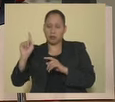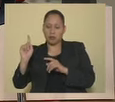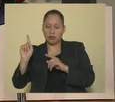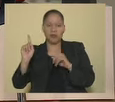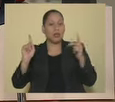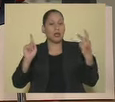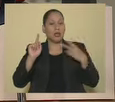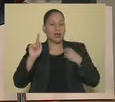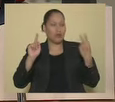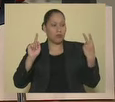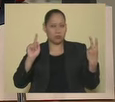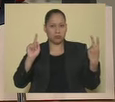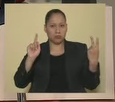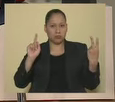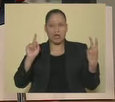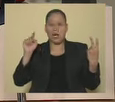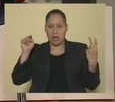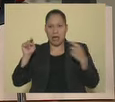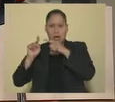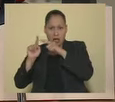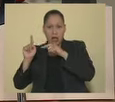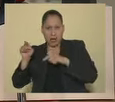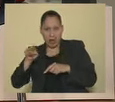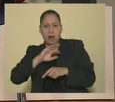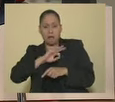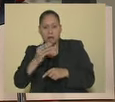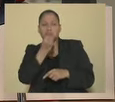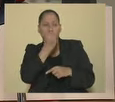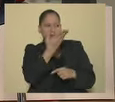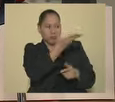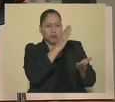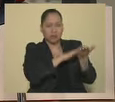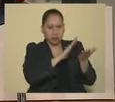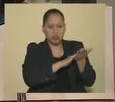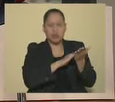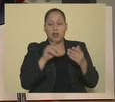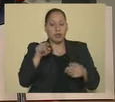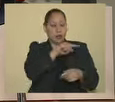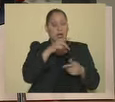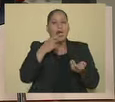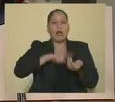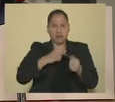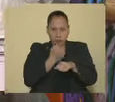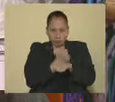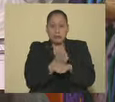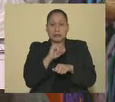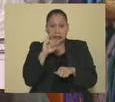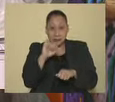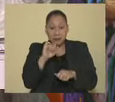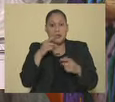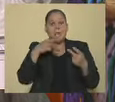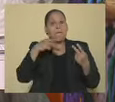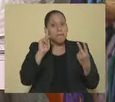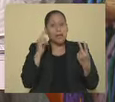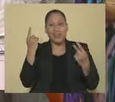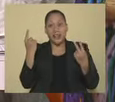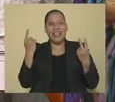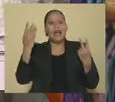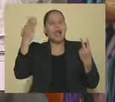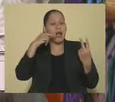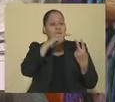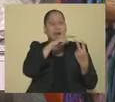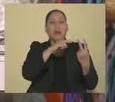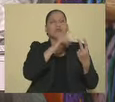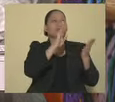tiene la acción para pedir los alimentos por el lazo consanguíneo. Sin embargo, si